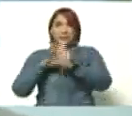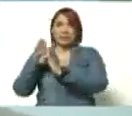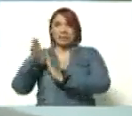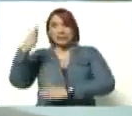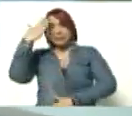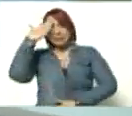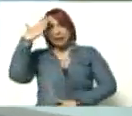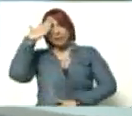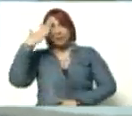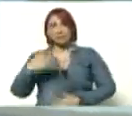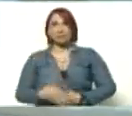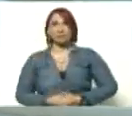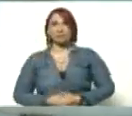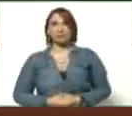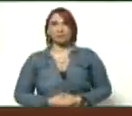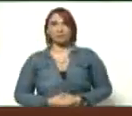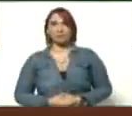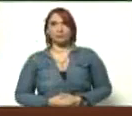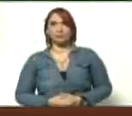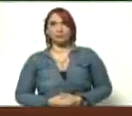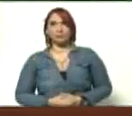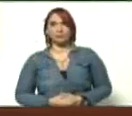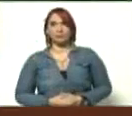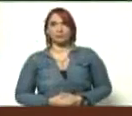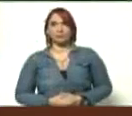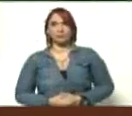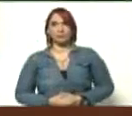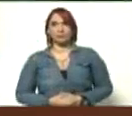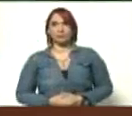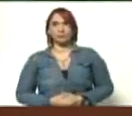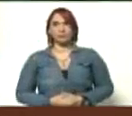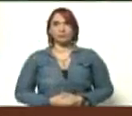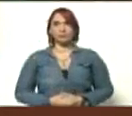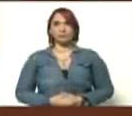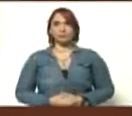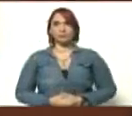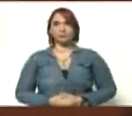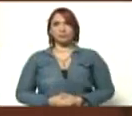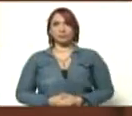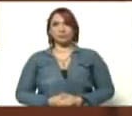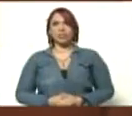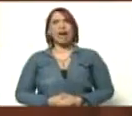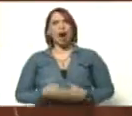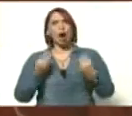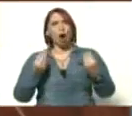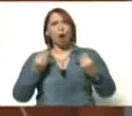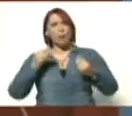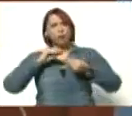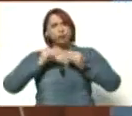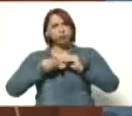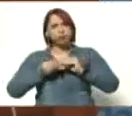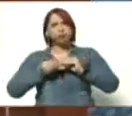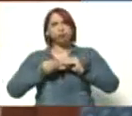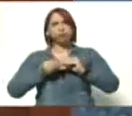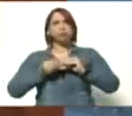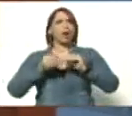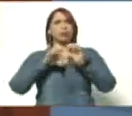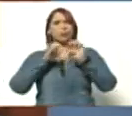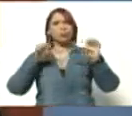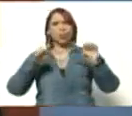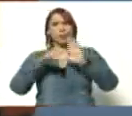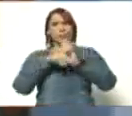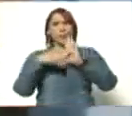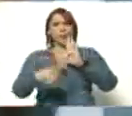saber y, bueno, es la concepción de la educación como un derecho universal